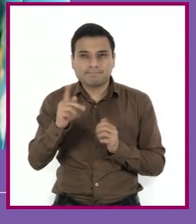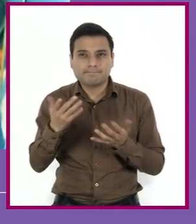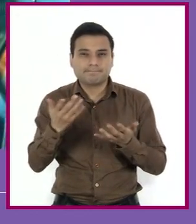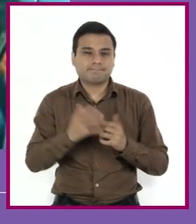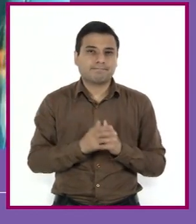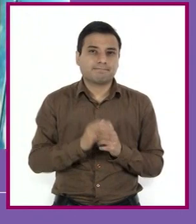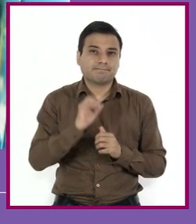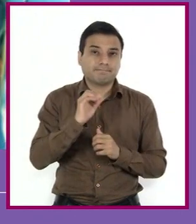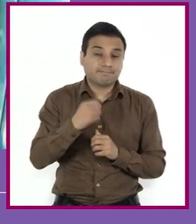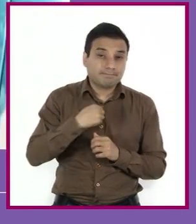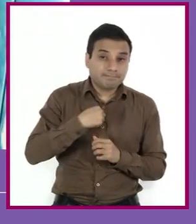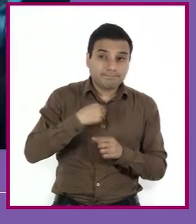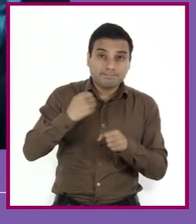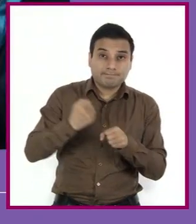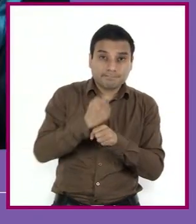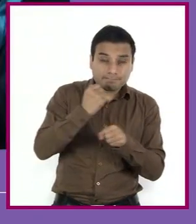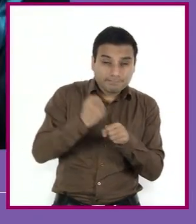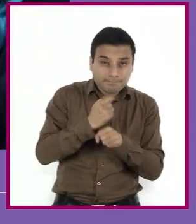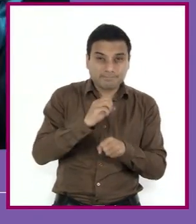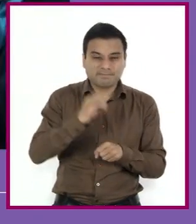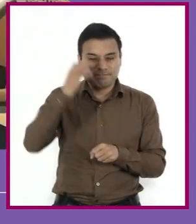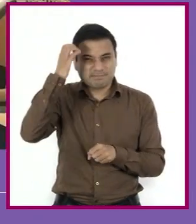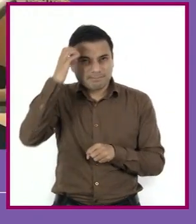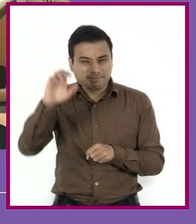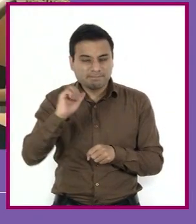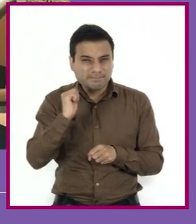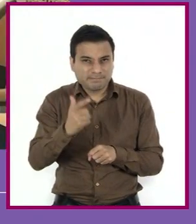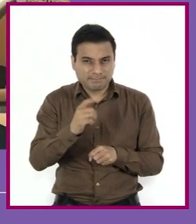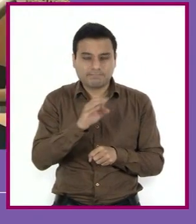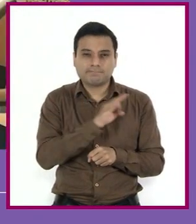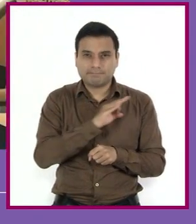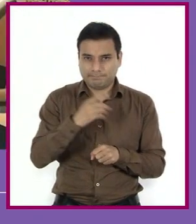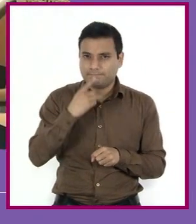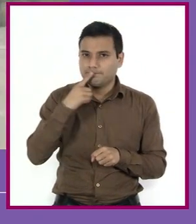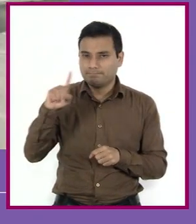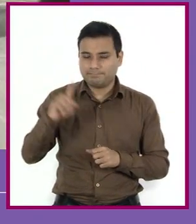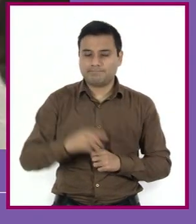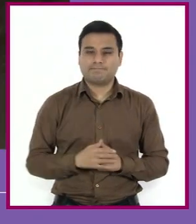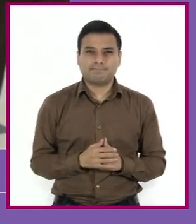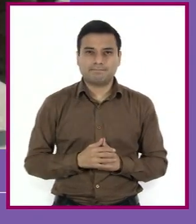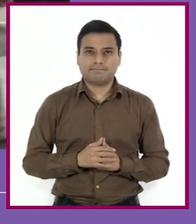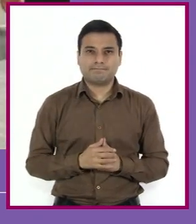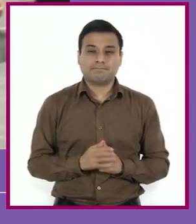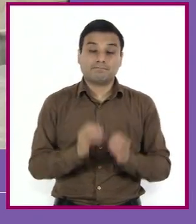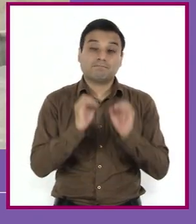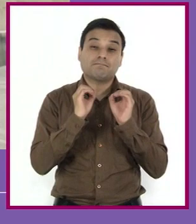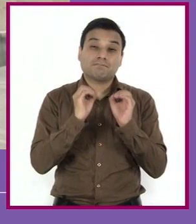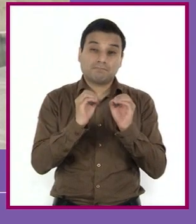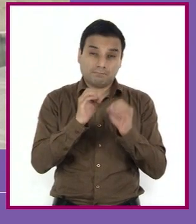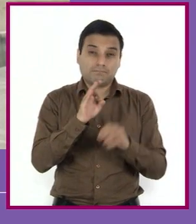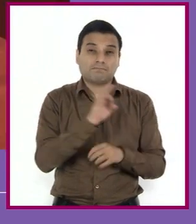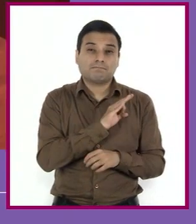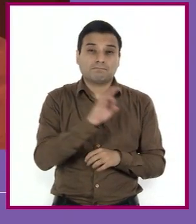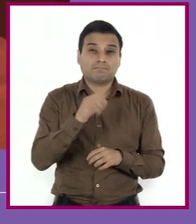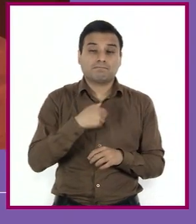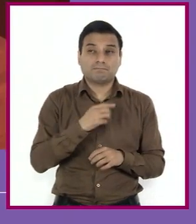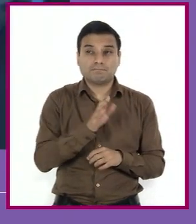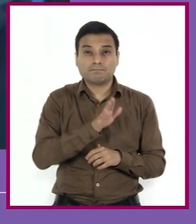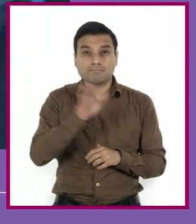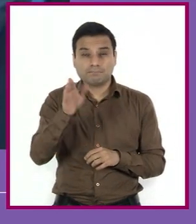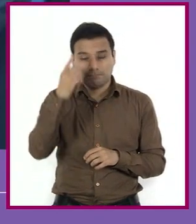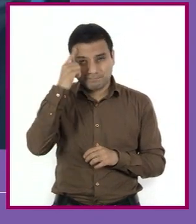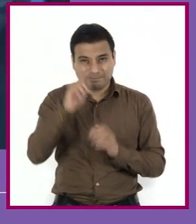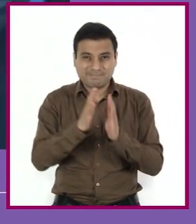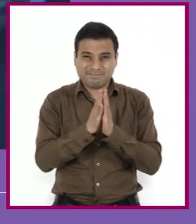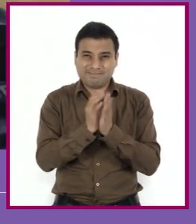un maltrato o un crimen, es decir, asuntos de índole penal, o bien cuando se acude a la justicia para resolver